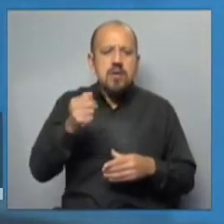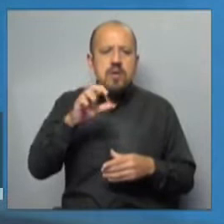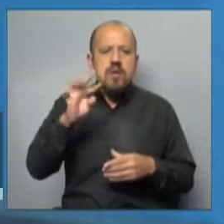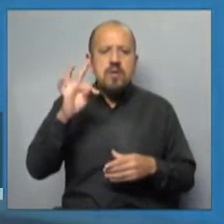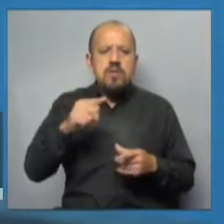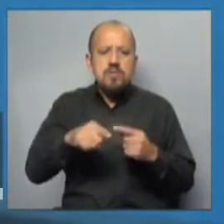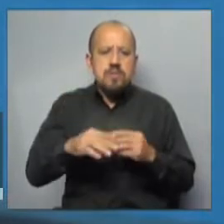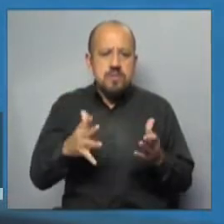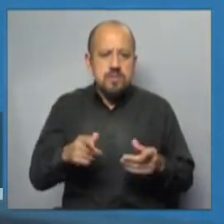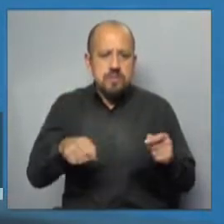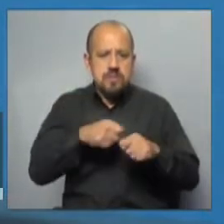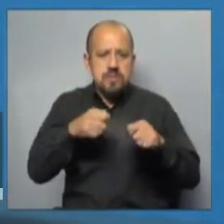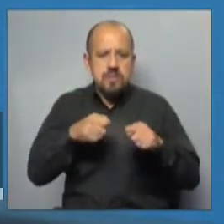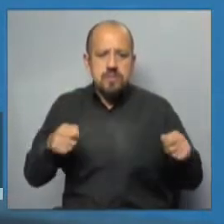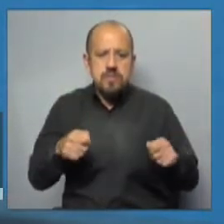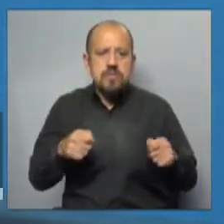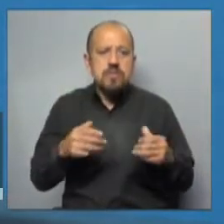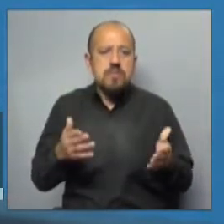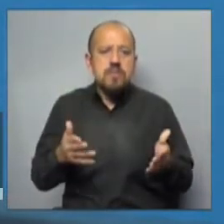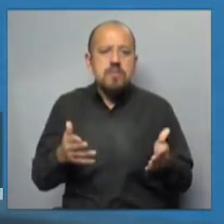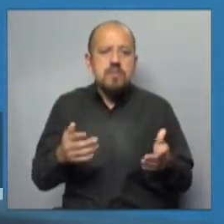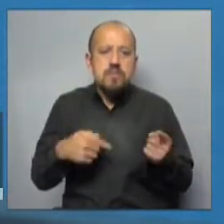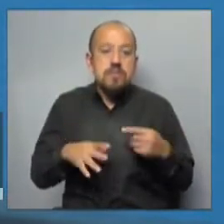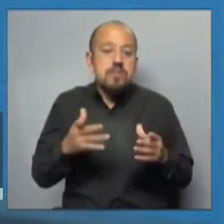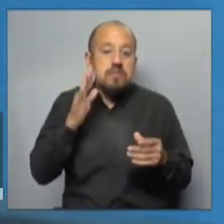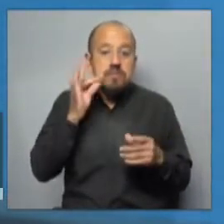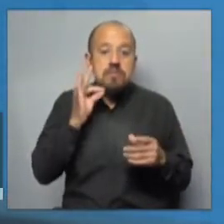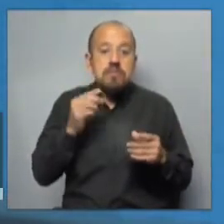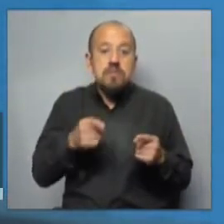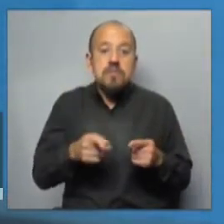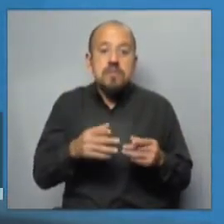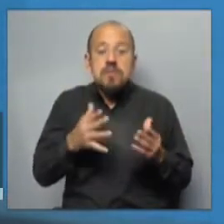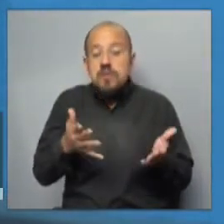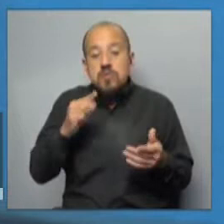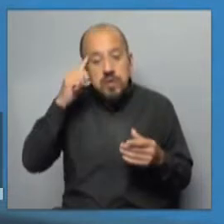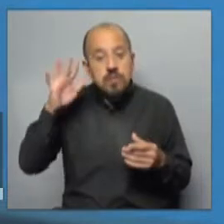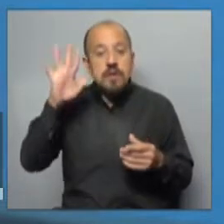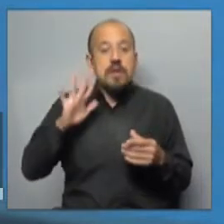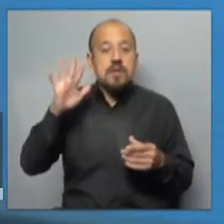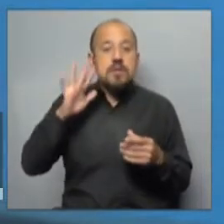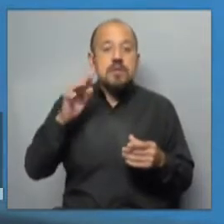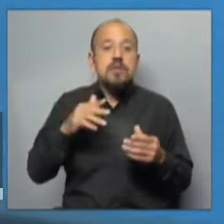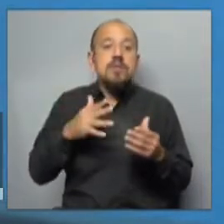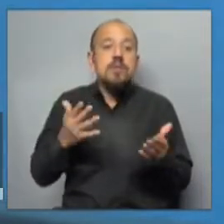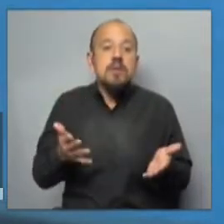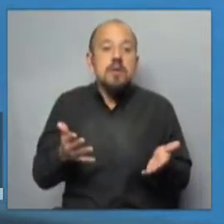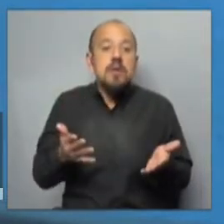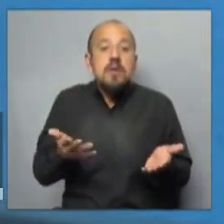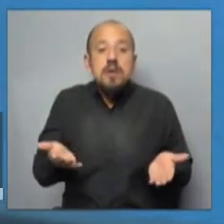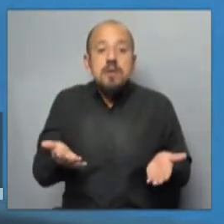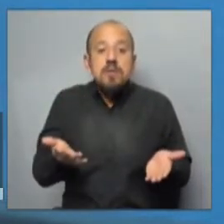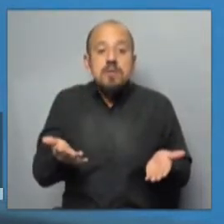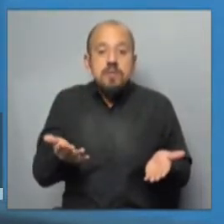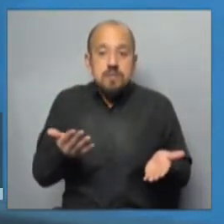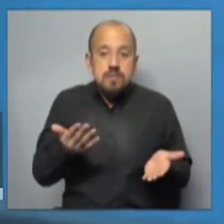les hicieron así que son una mera suposición que me disculpen las personas que lo dicen pero es una mera suposición basado no sé